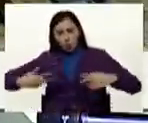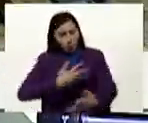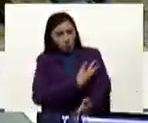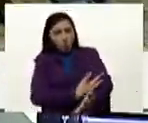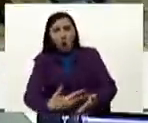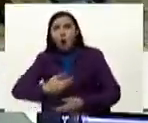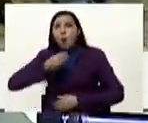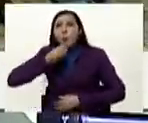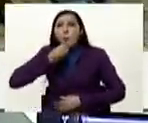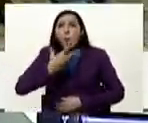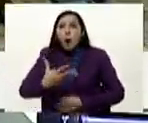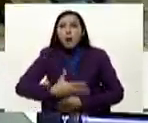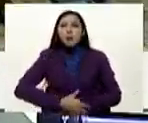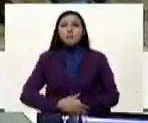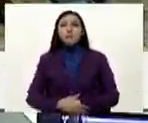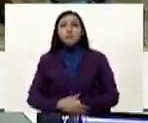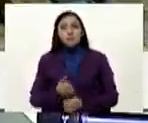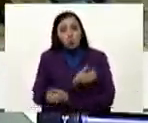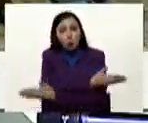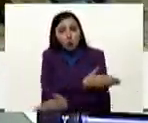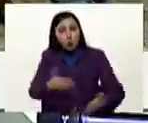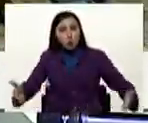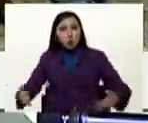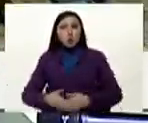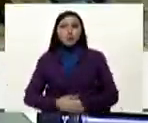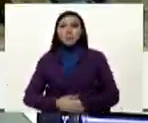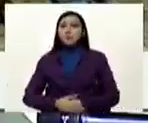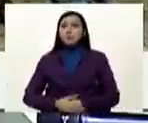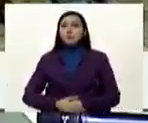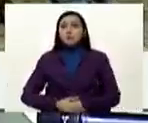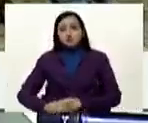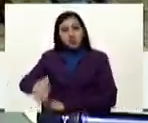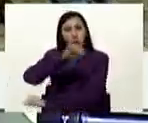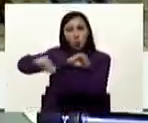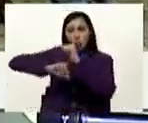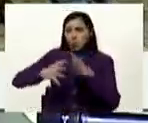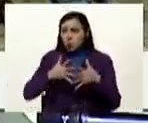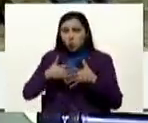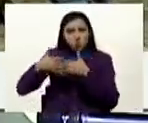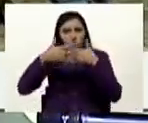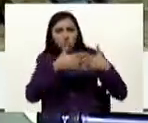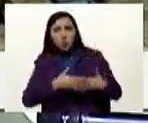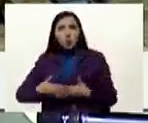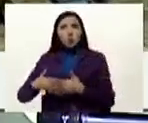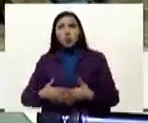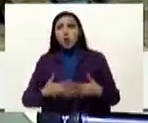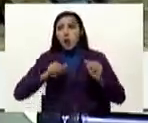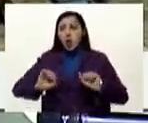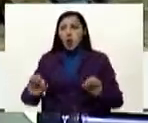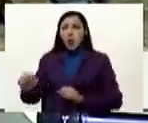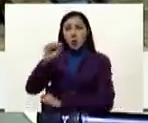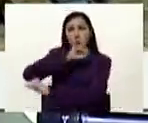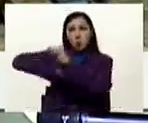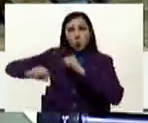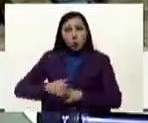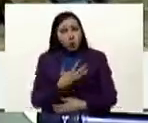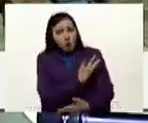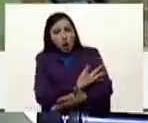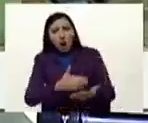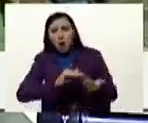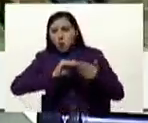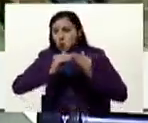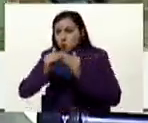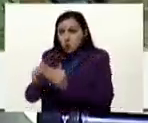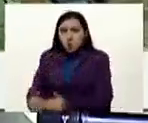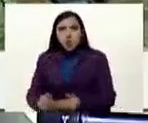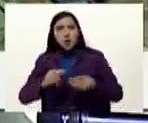buena, bondadosa, no imperial, no colonialista, la sangre solidaria, comunitaria,